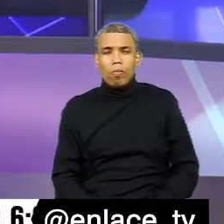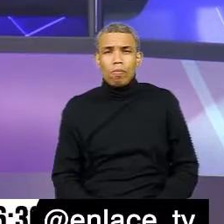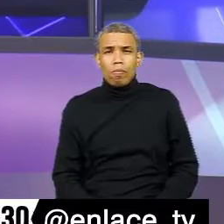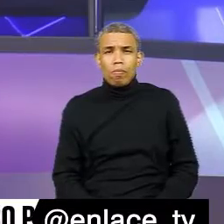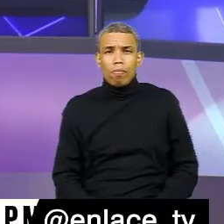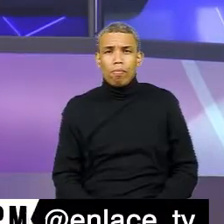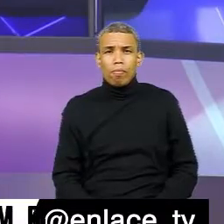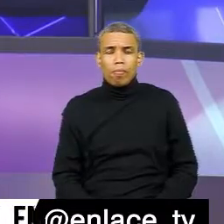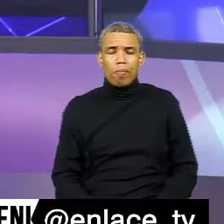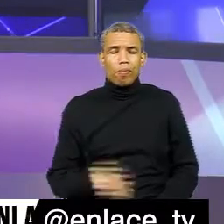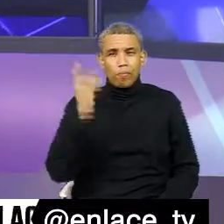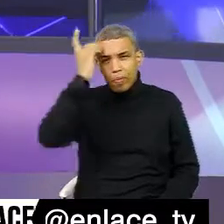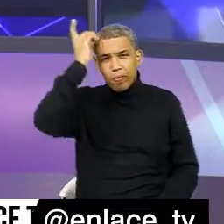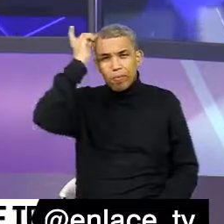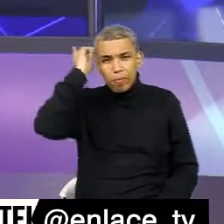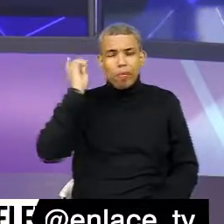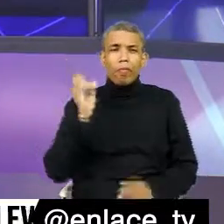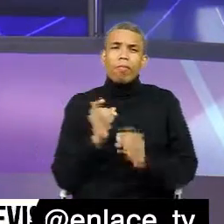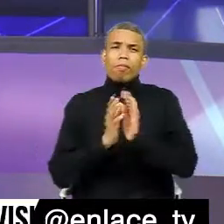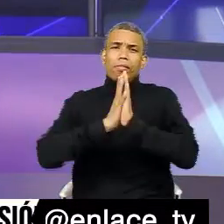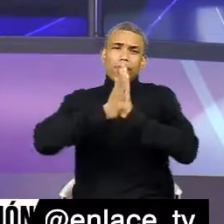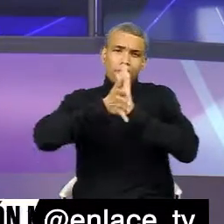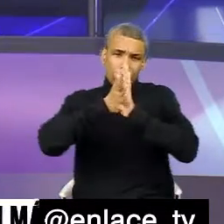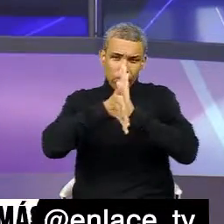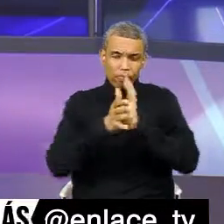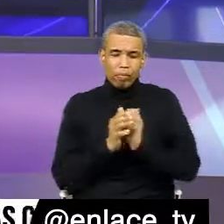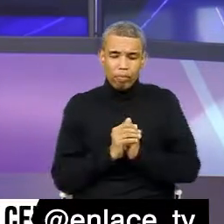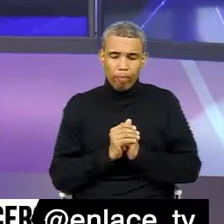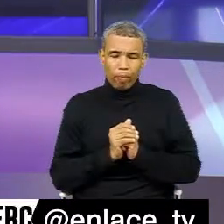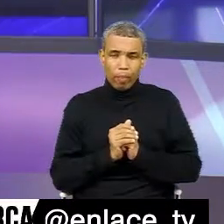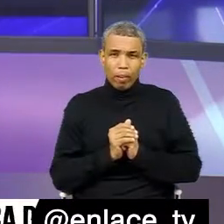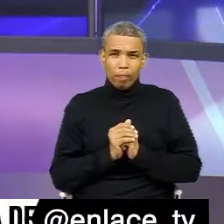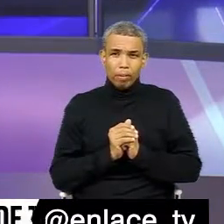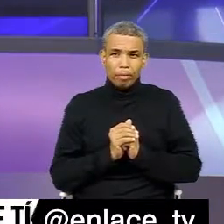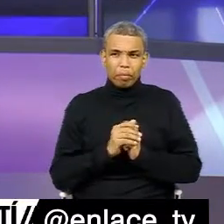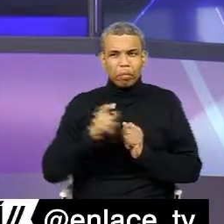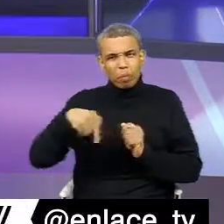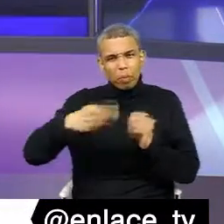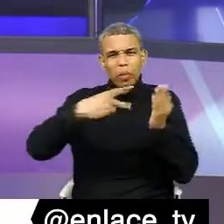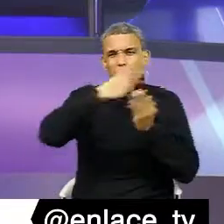los barranqueños habló de las visitas realizadas a las obras que se ejecutan en la ciudad.